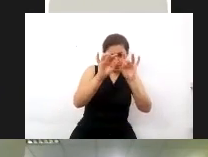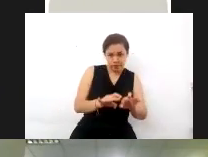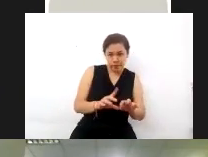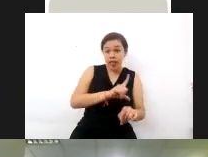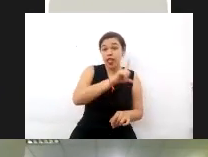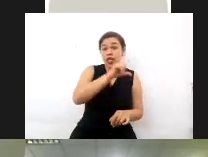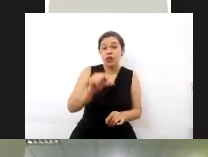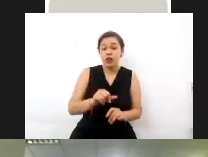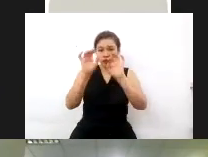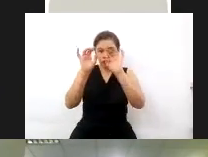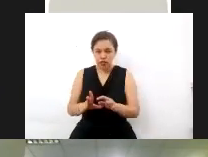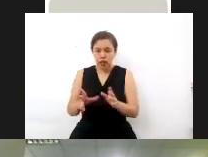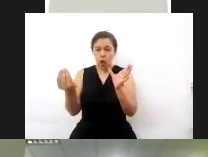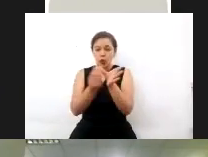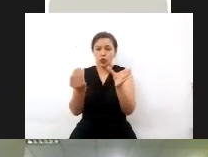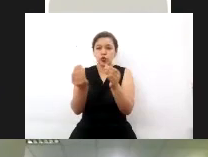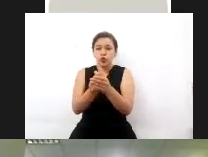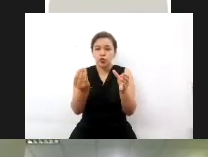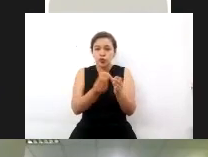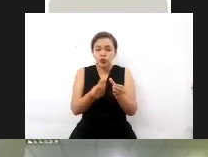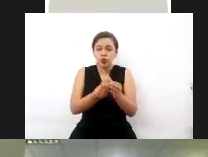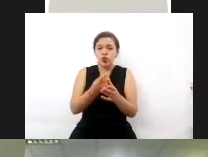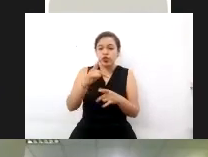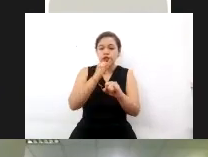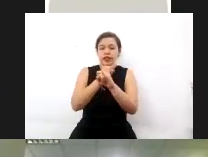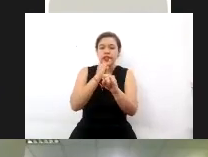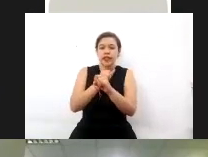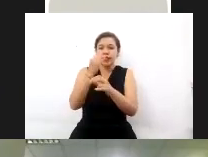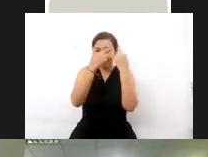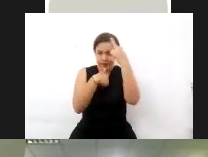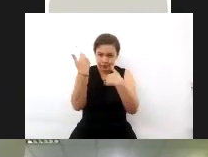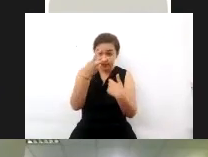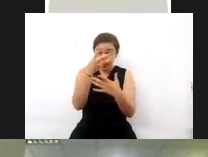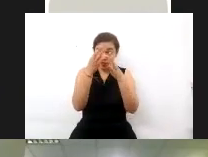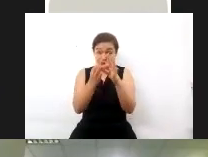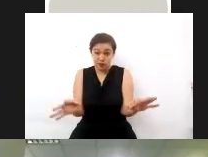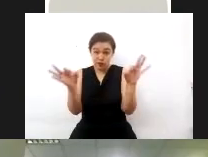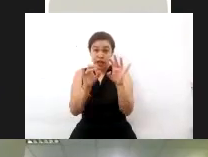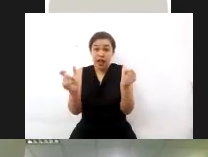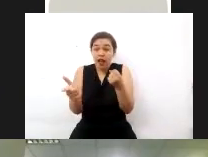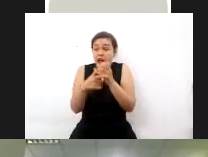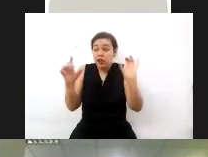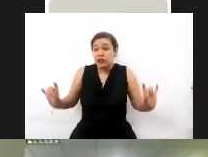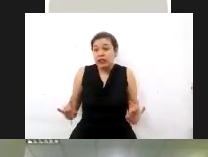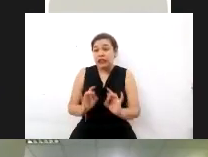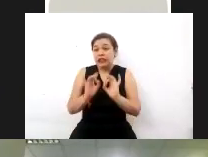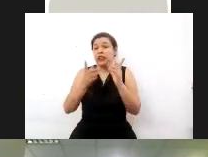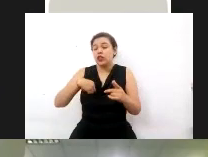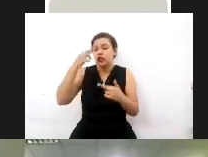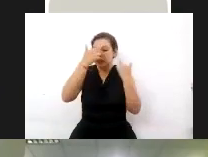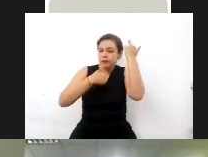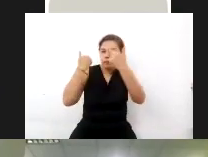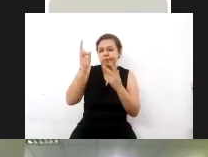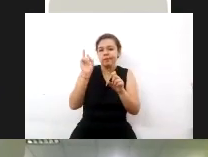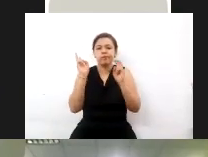y tomar todos los cursos que vienen en su página. Eso es muy importante. Si por alguna situación nosotros tenemos una verificación en alguna